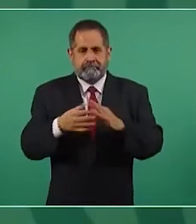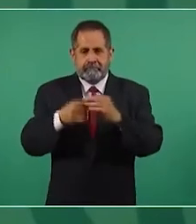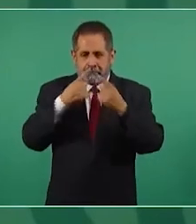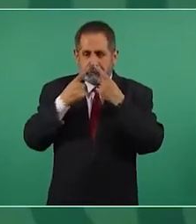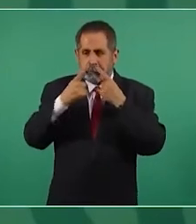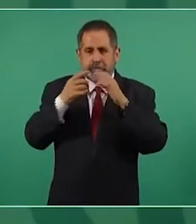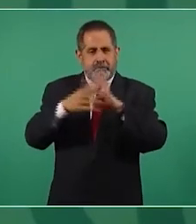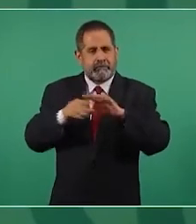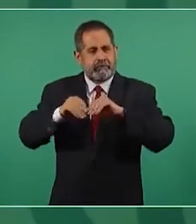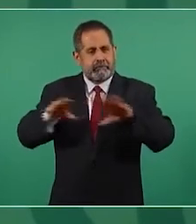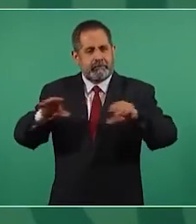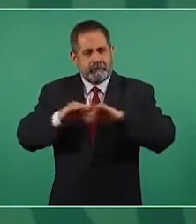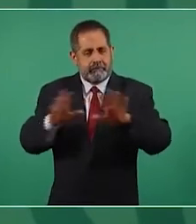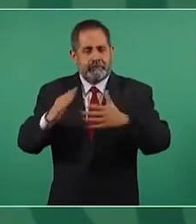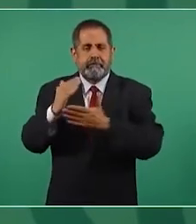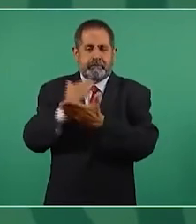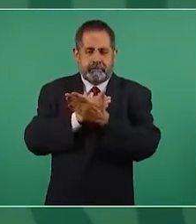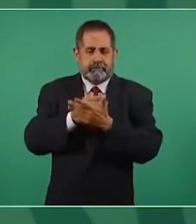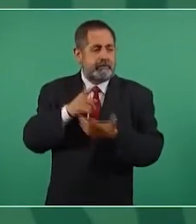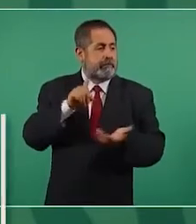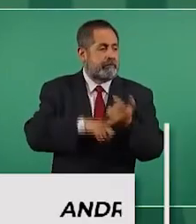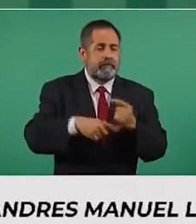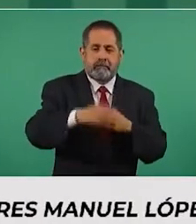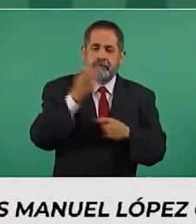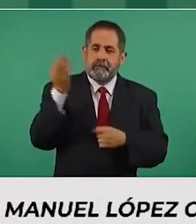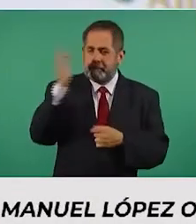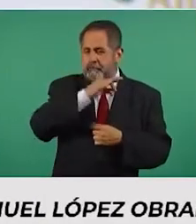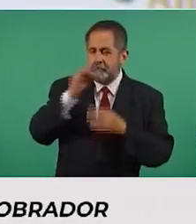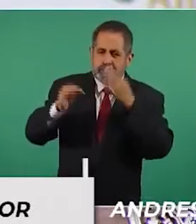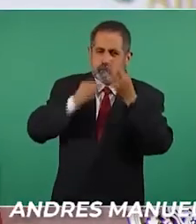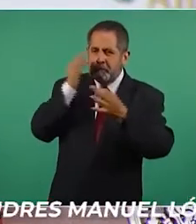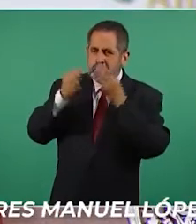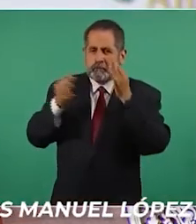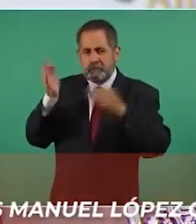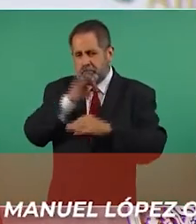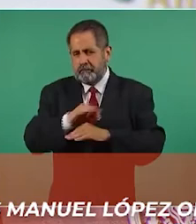Combatir las falsas noticias.